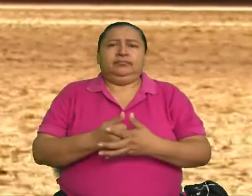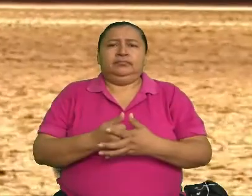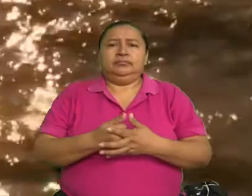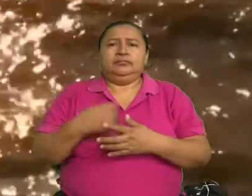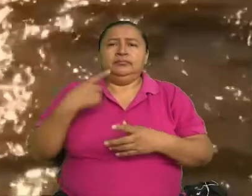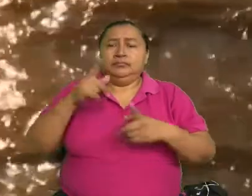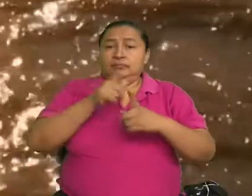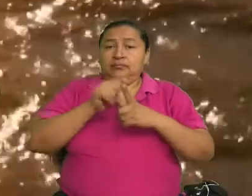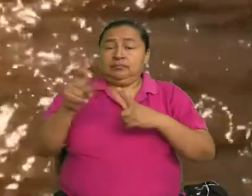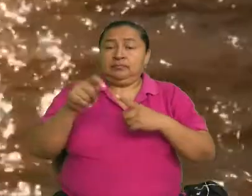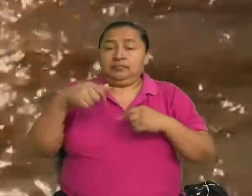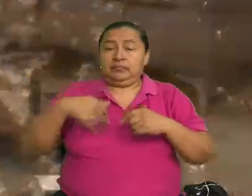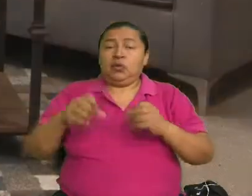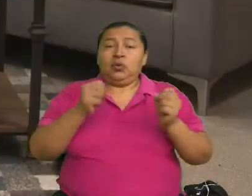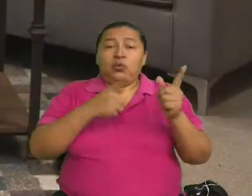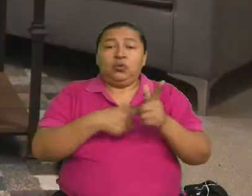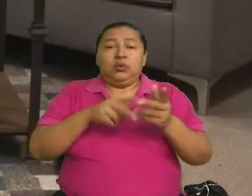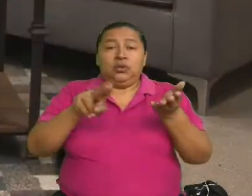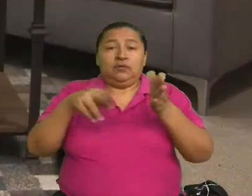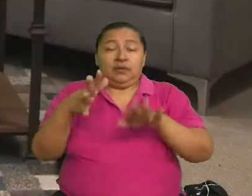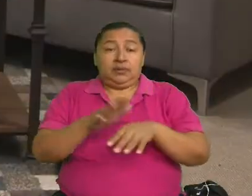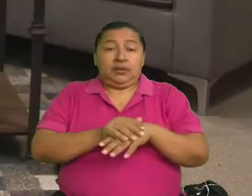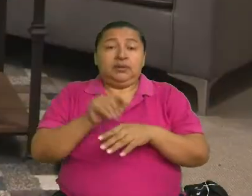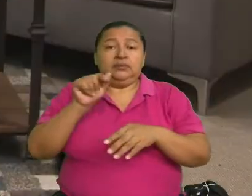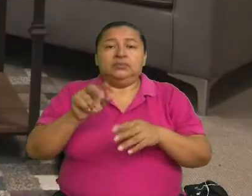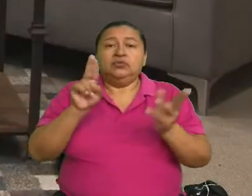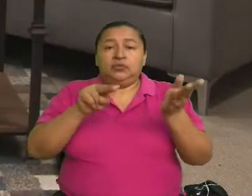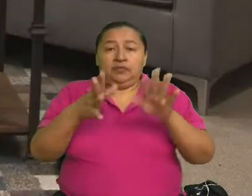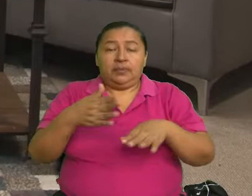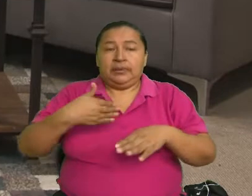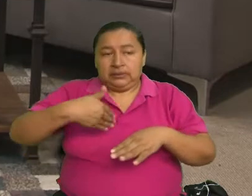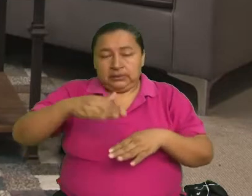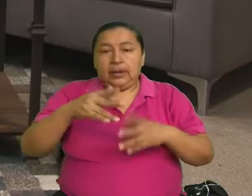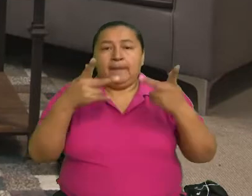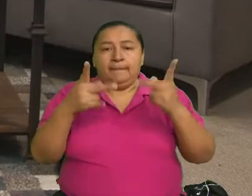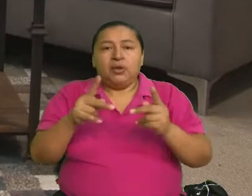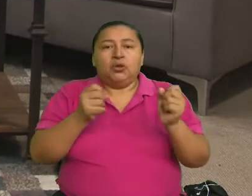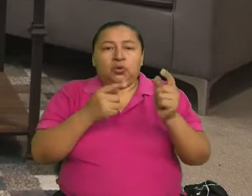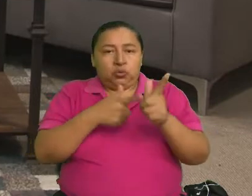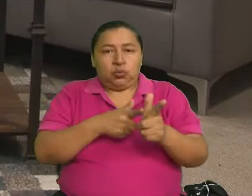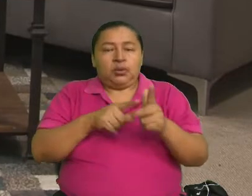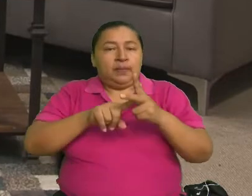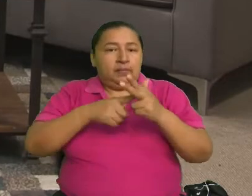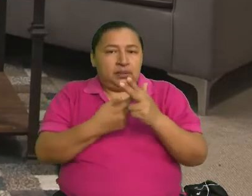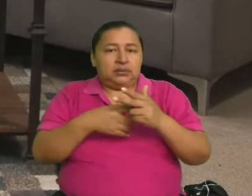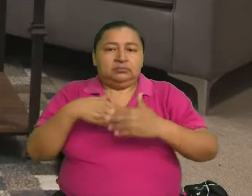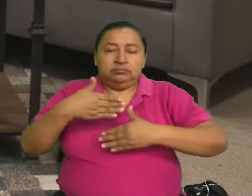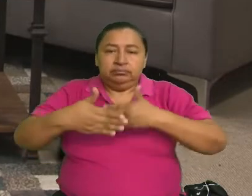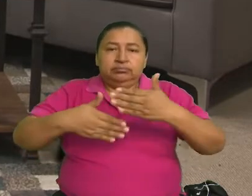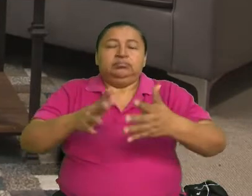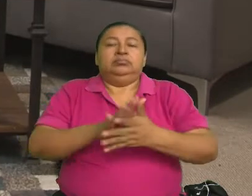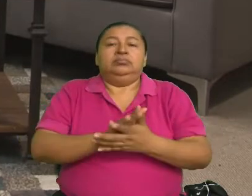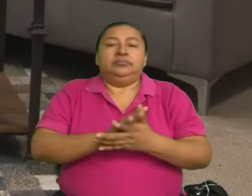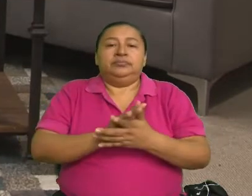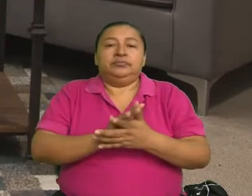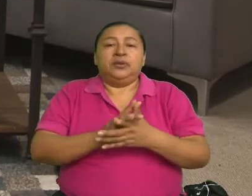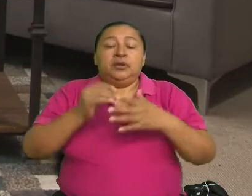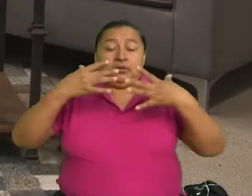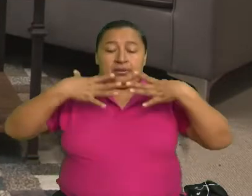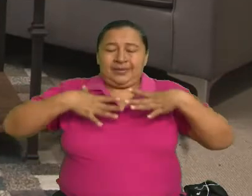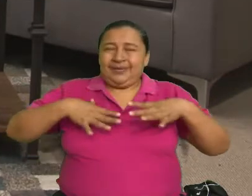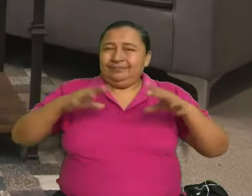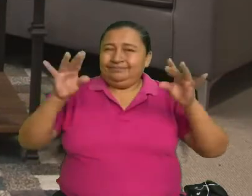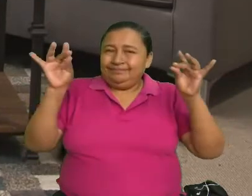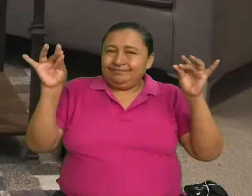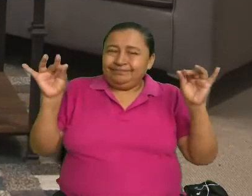mes entre octubre y noviembre. En noviembre es que salen, ¿verdad? Pero octubre ya comienzan a hacer los ensayos. Los trajes de